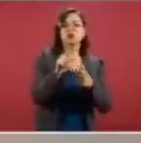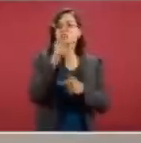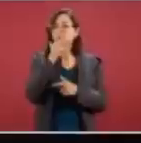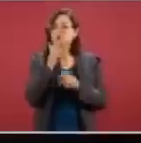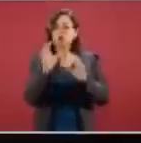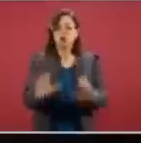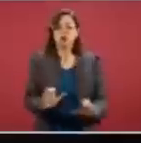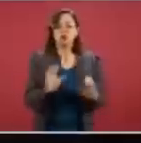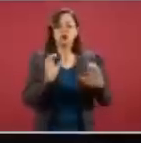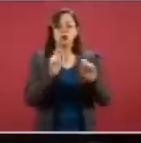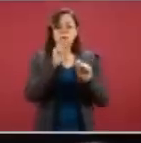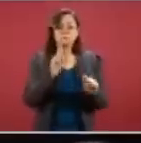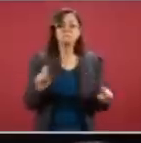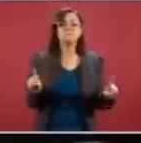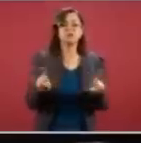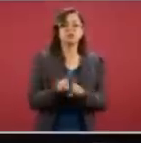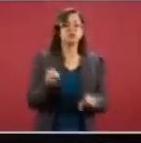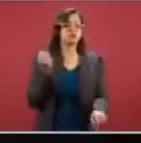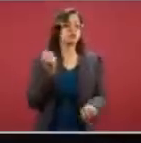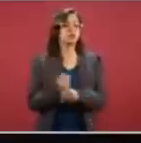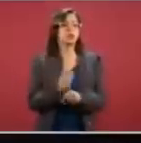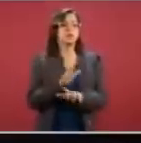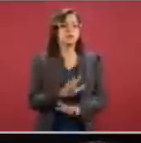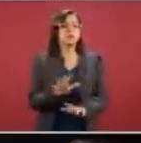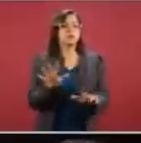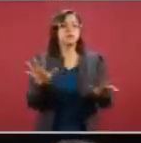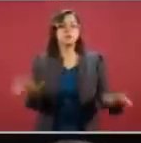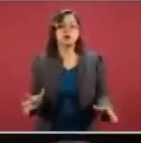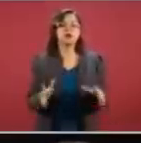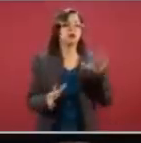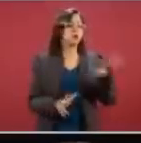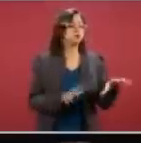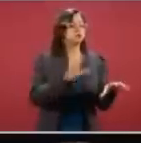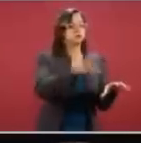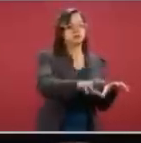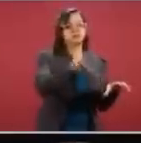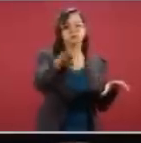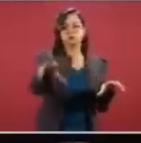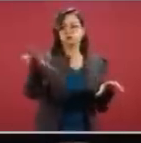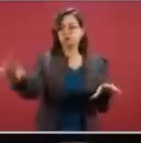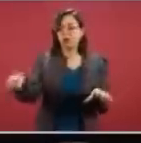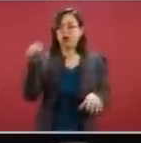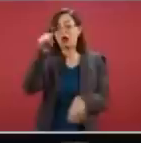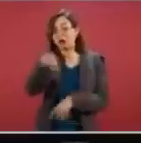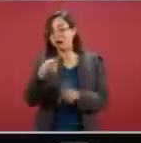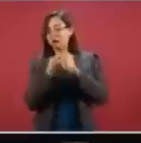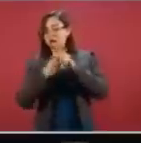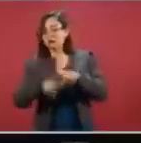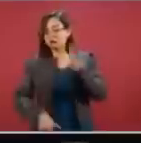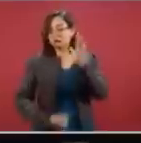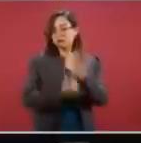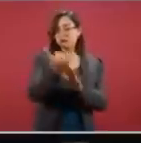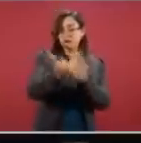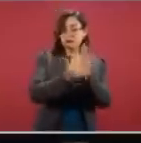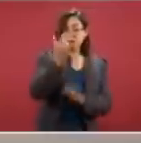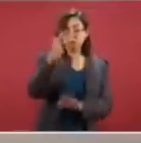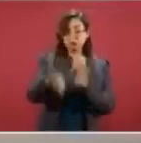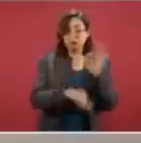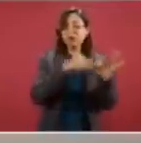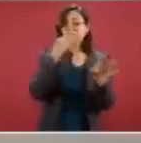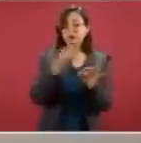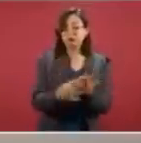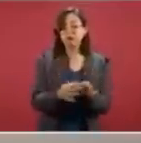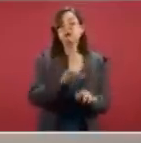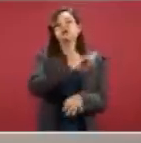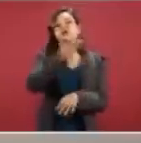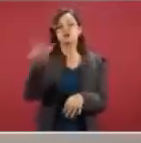y el impacto que tienen las diferentes poblados sobre el que el proyecto se implementará, tendremos la